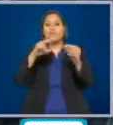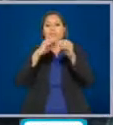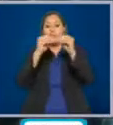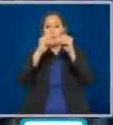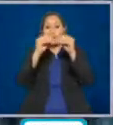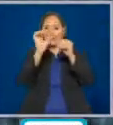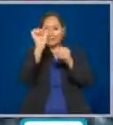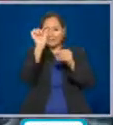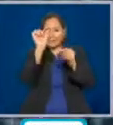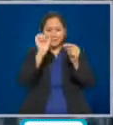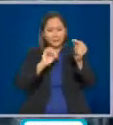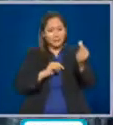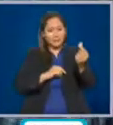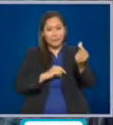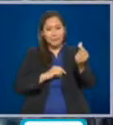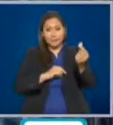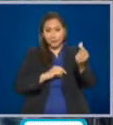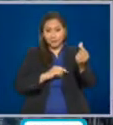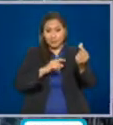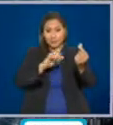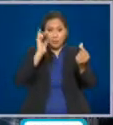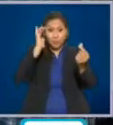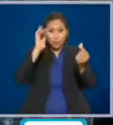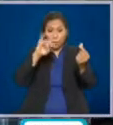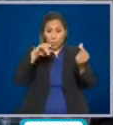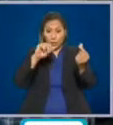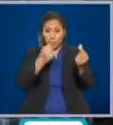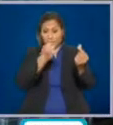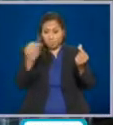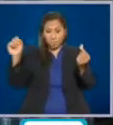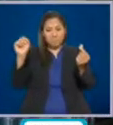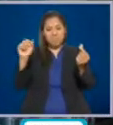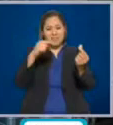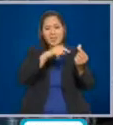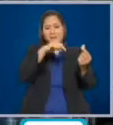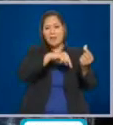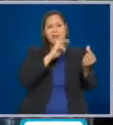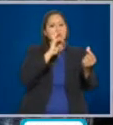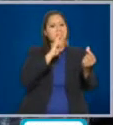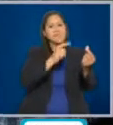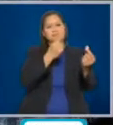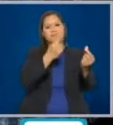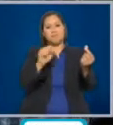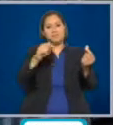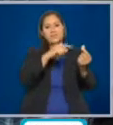¿eh? Y nada de que Sor Juana los hacía mejor, mira.